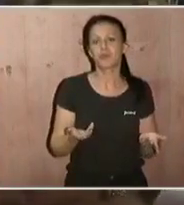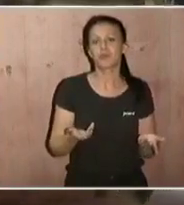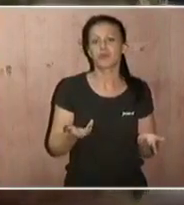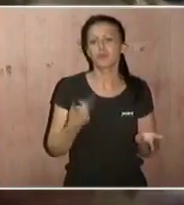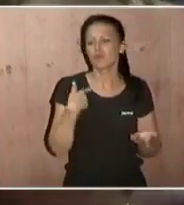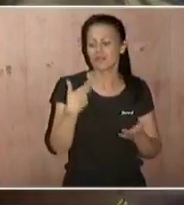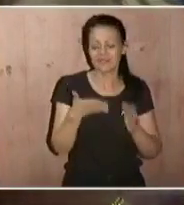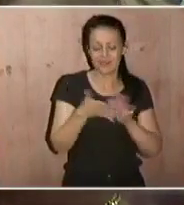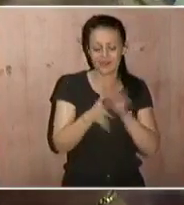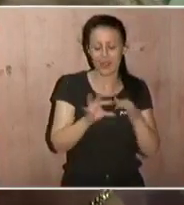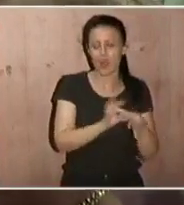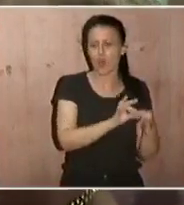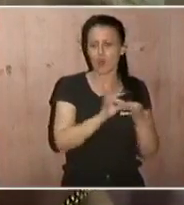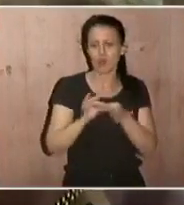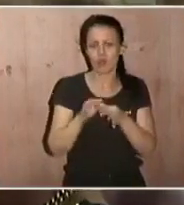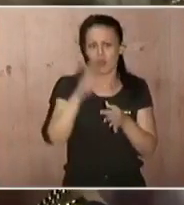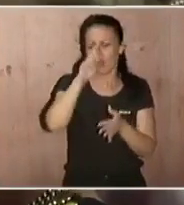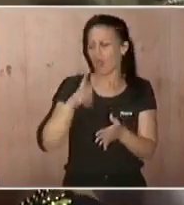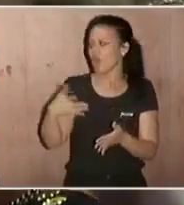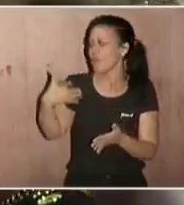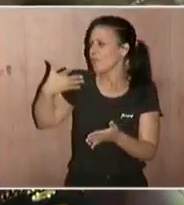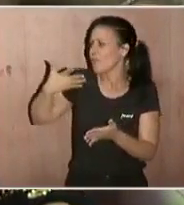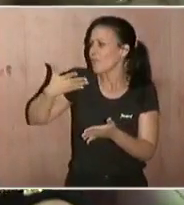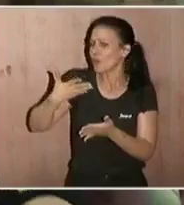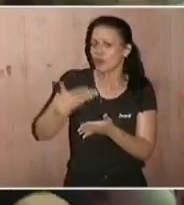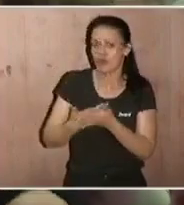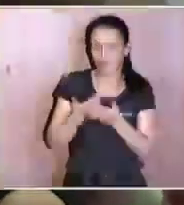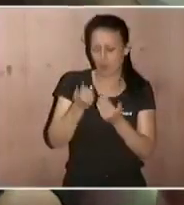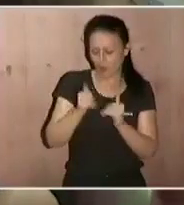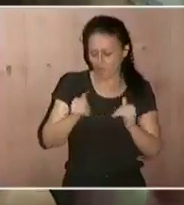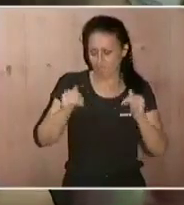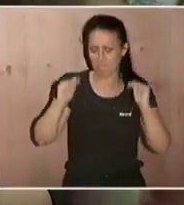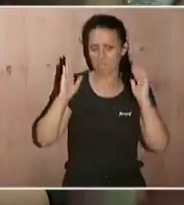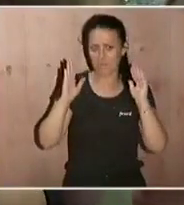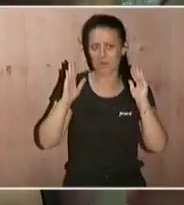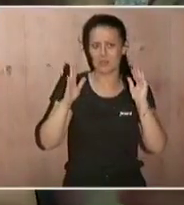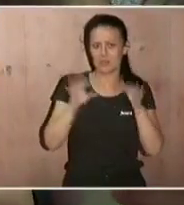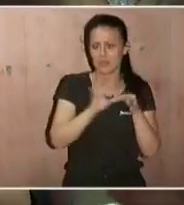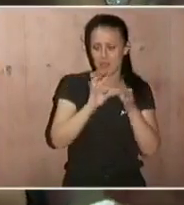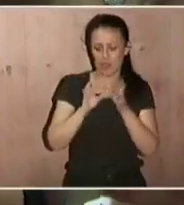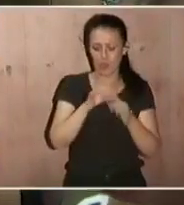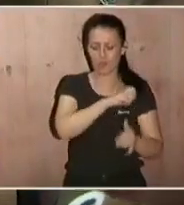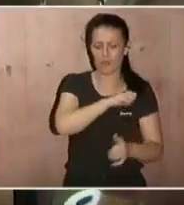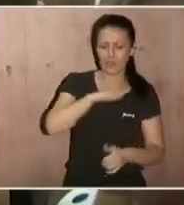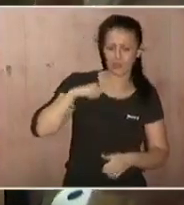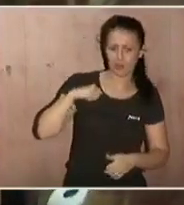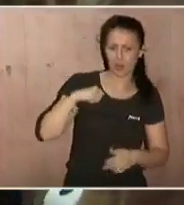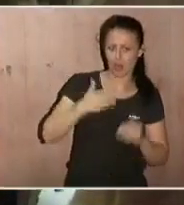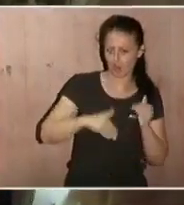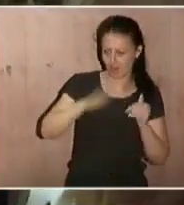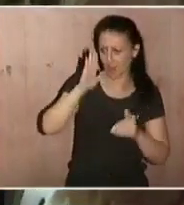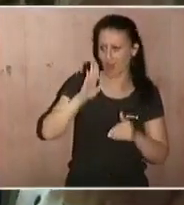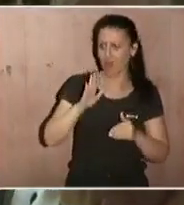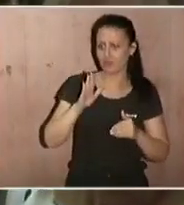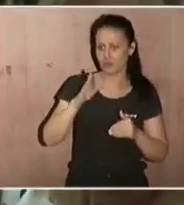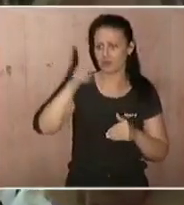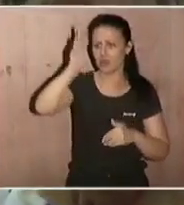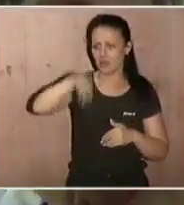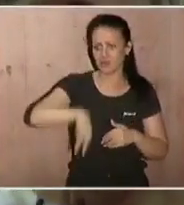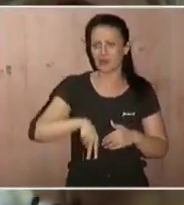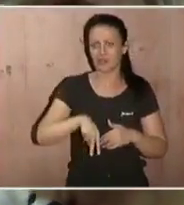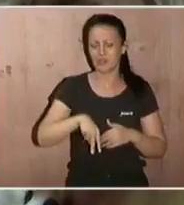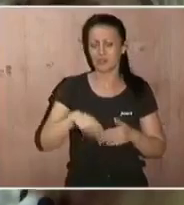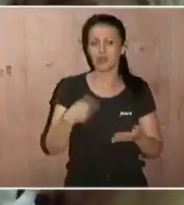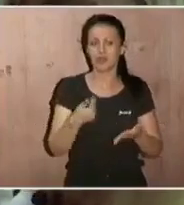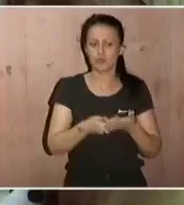inextricablemente unidas desde hace mucho tiempo y mucho más allá de la entrañable relación personal por la constatación tanto